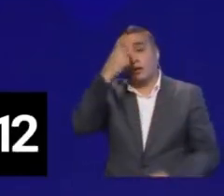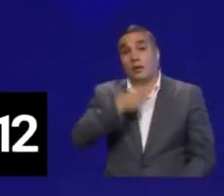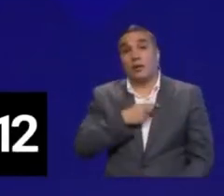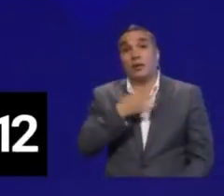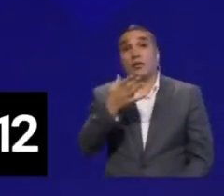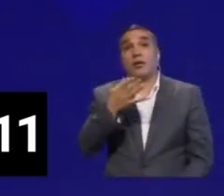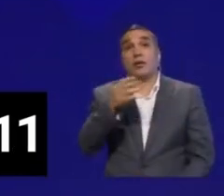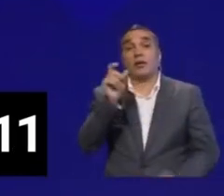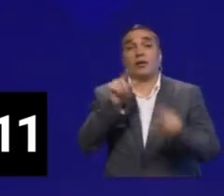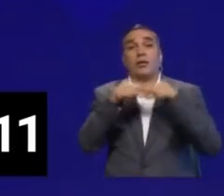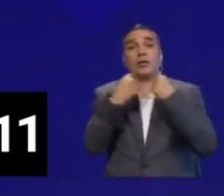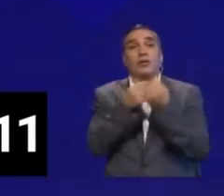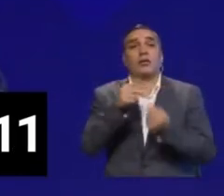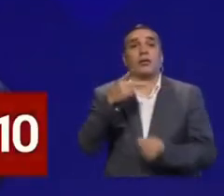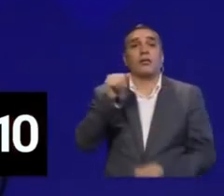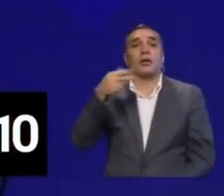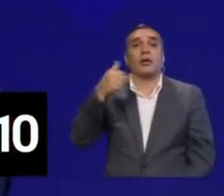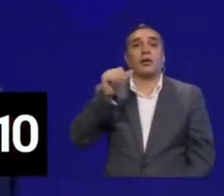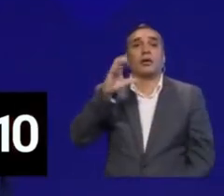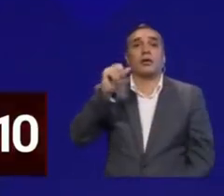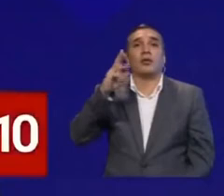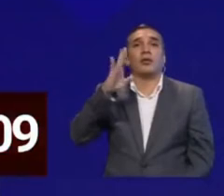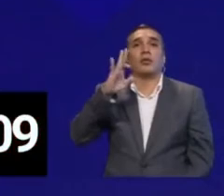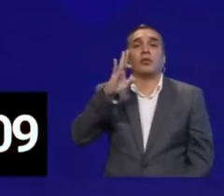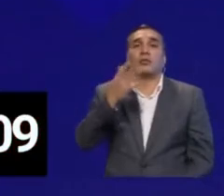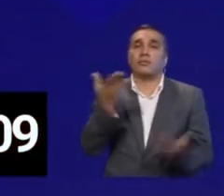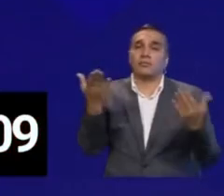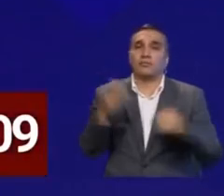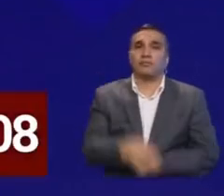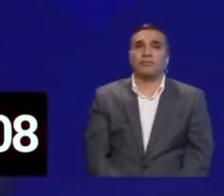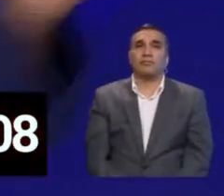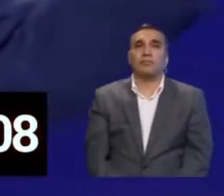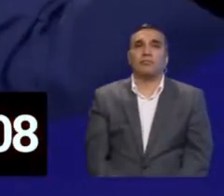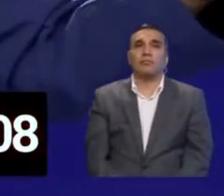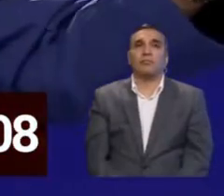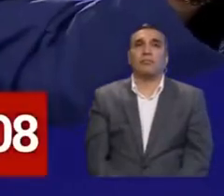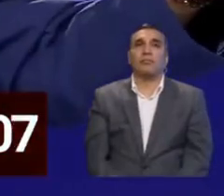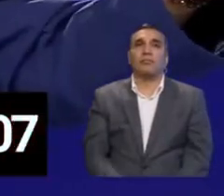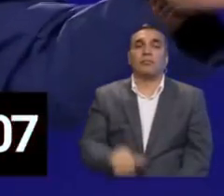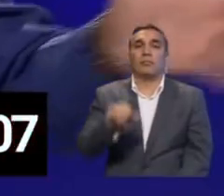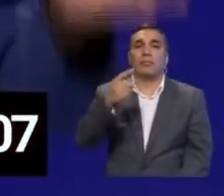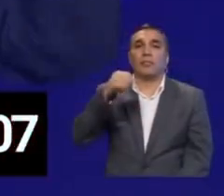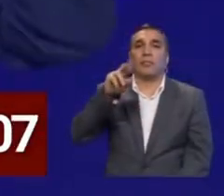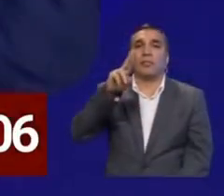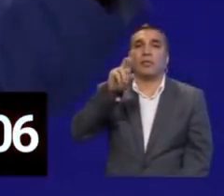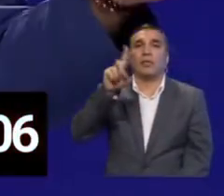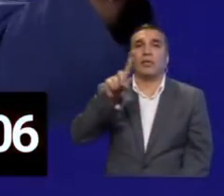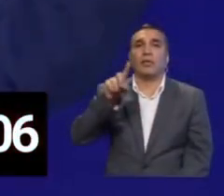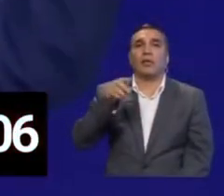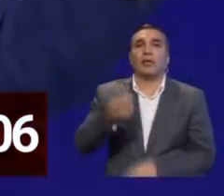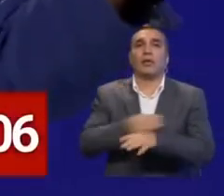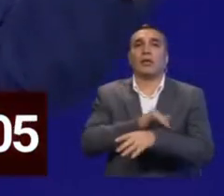del umburó pequeño de Pachacuti, ni siquiera de la CONAIE. Y Carlos Pérez, que se llamaba antes Yaco y se cambió por